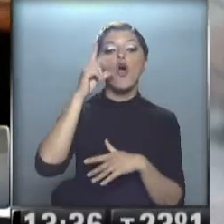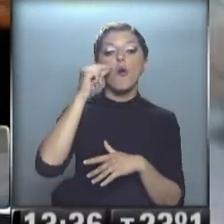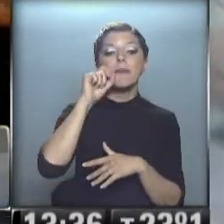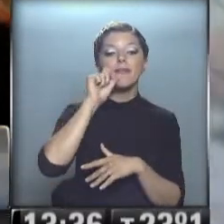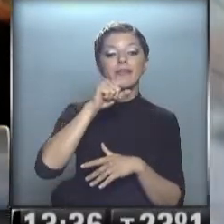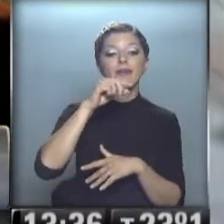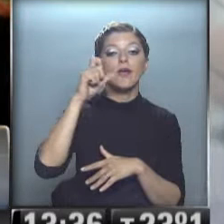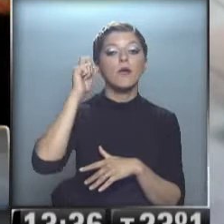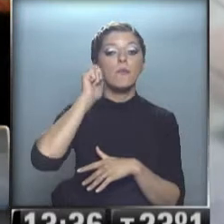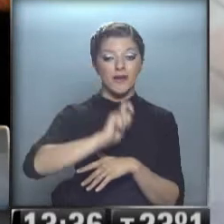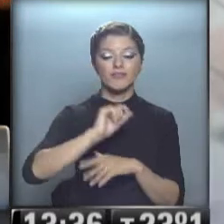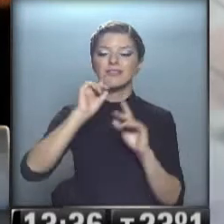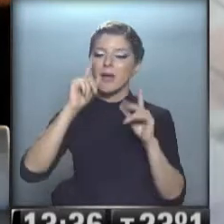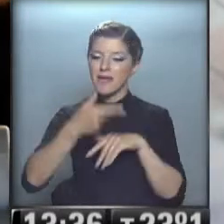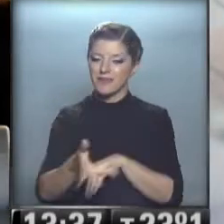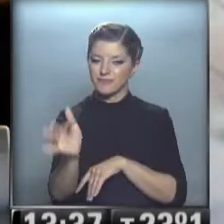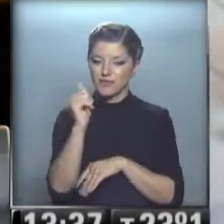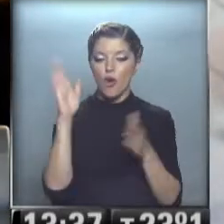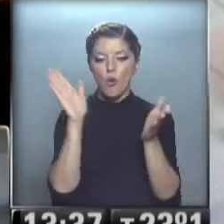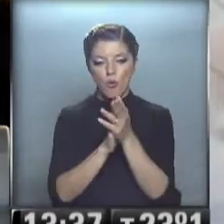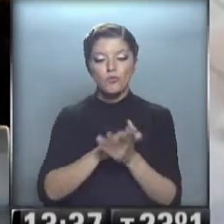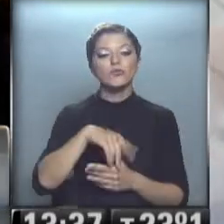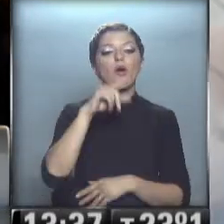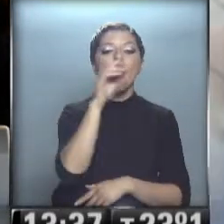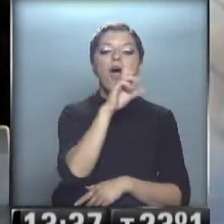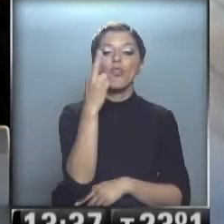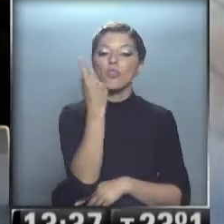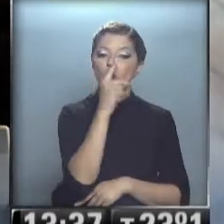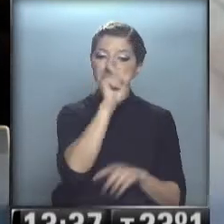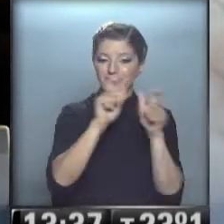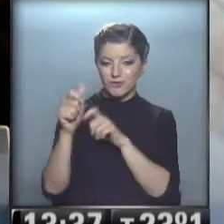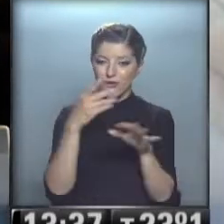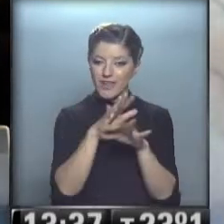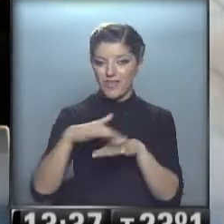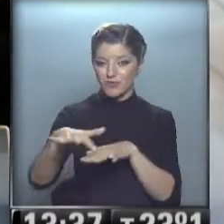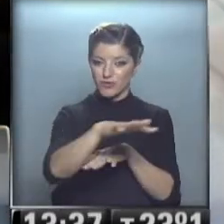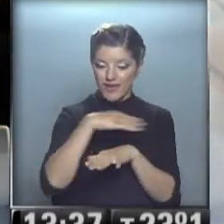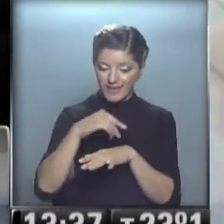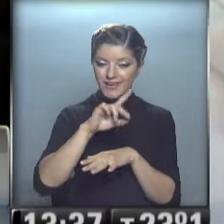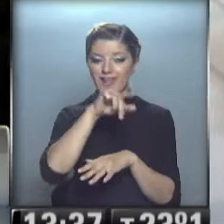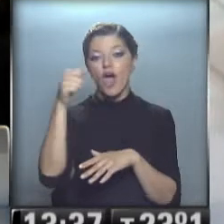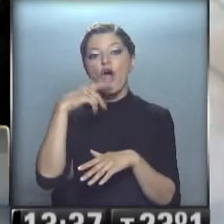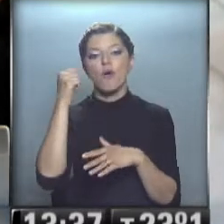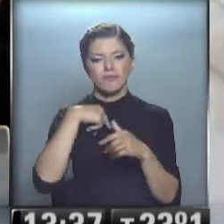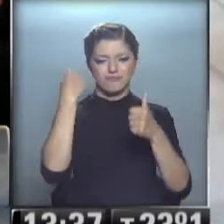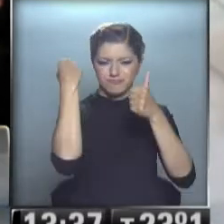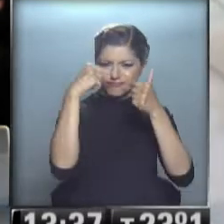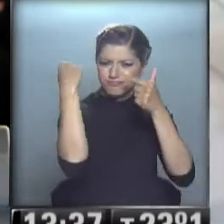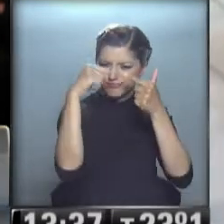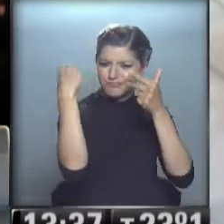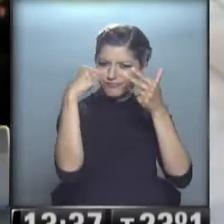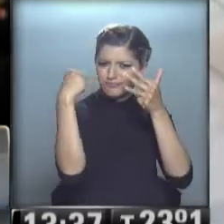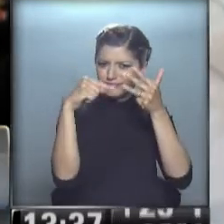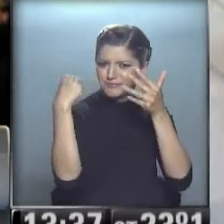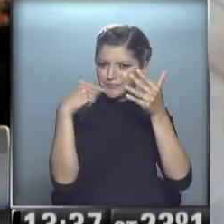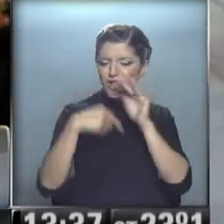también acertó a la incógnita, junto con Luciano y Paula de Ciudadela, Carlos de Caballito, José Luis de Resistencia, Alicia de San